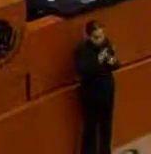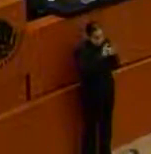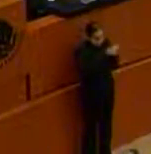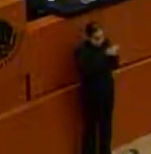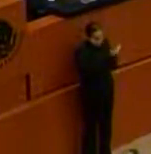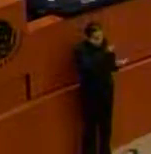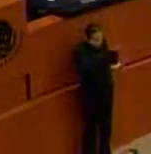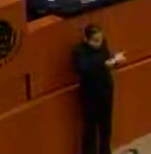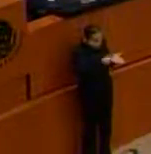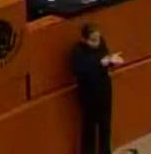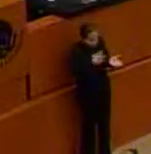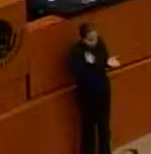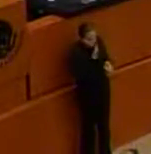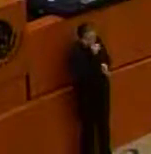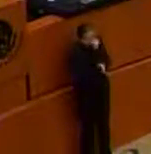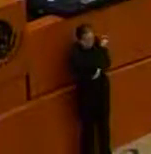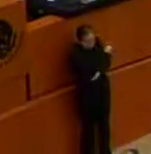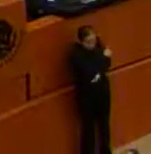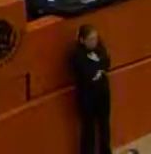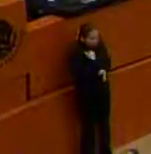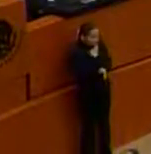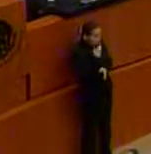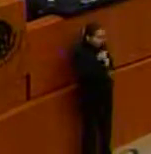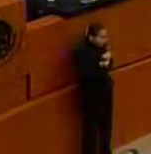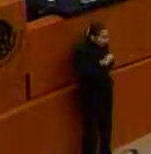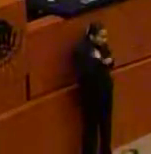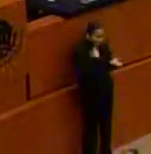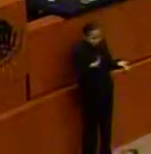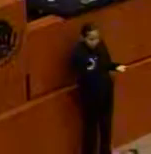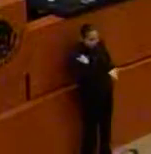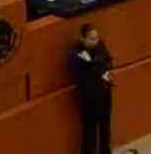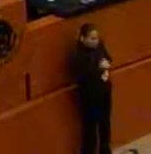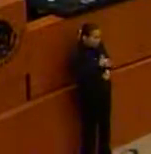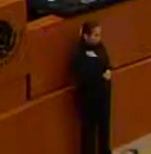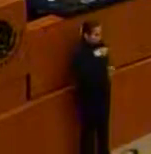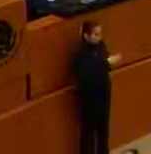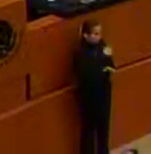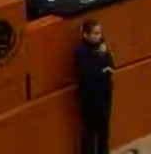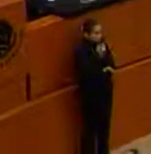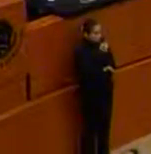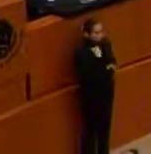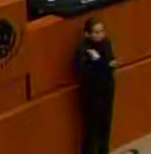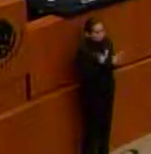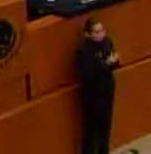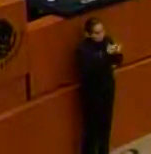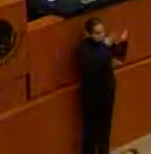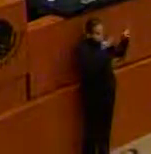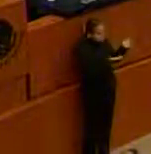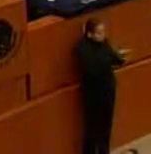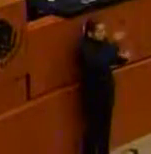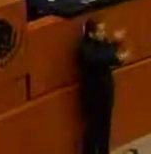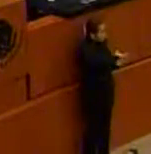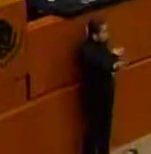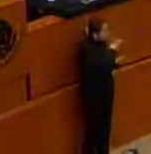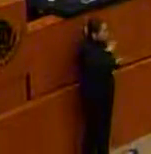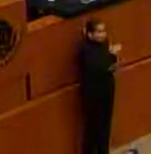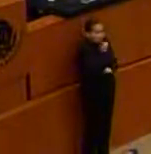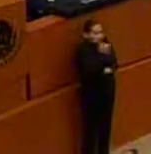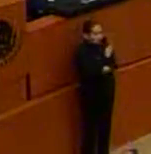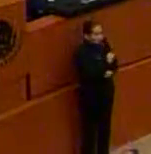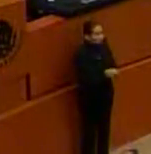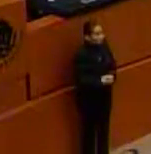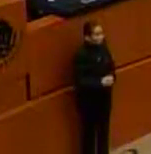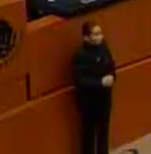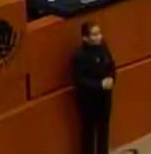este esquema parece complejo de aplicar. ¿Por qué? Porque hay obviamente ya un antecedente, ya una